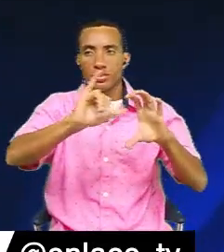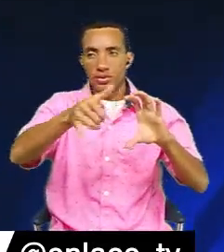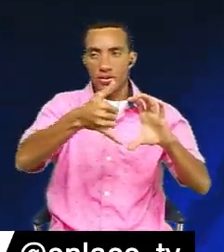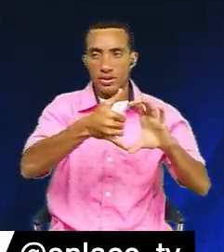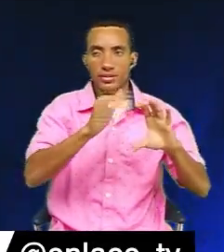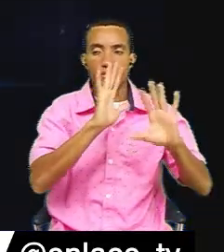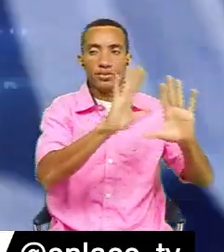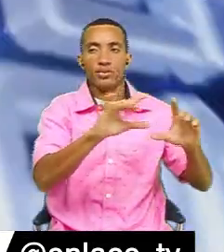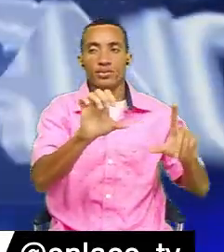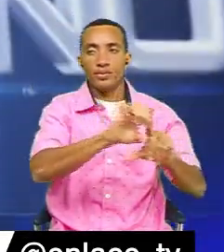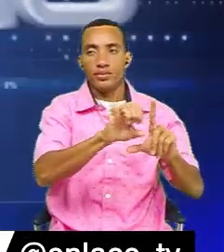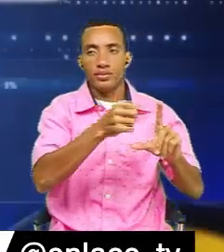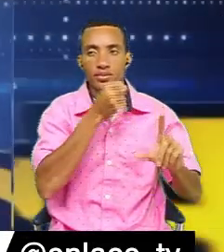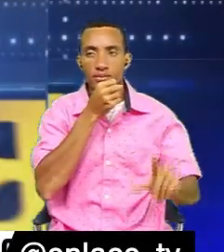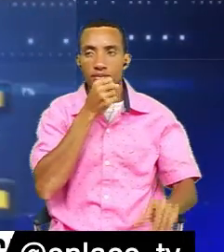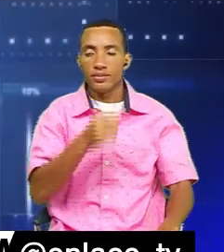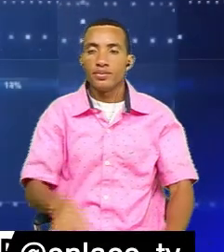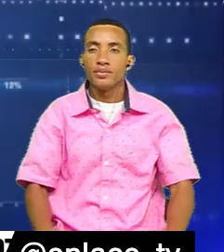Enlace Televisión.